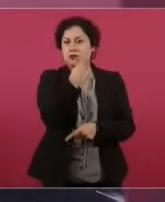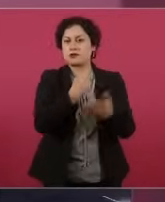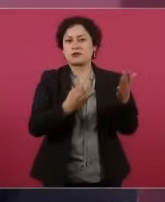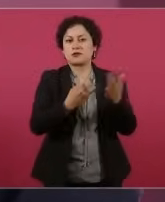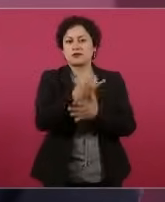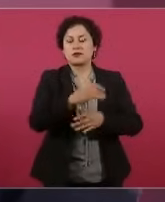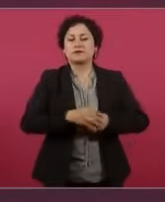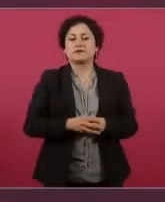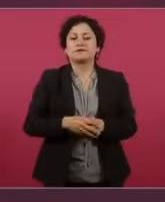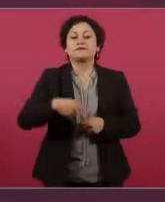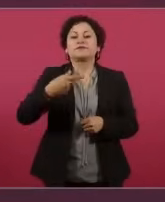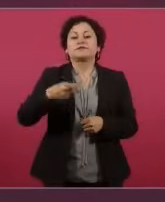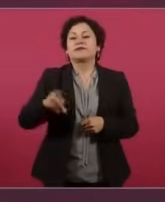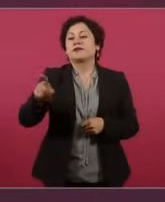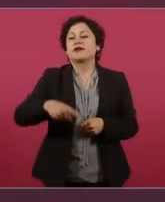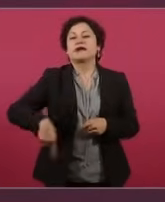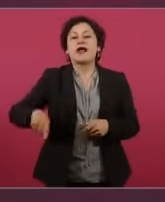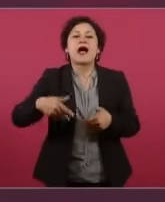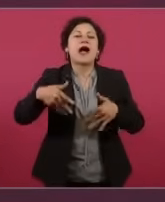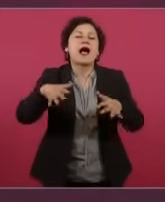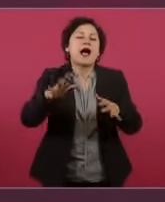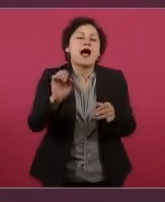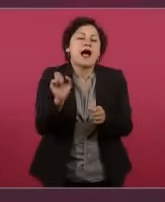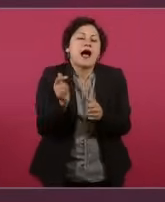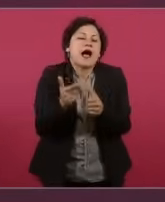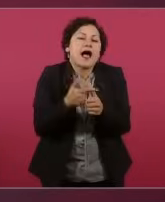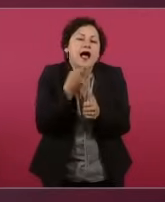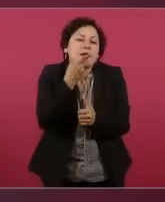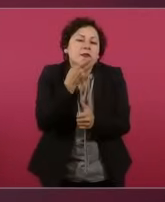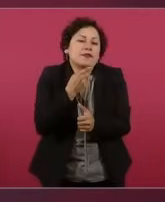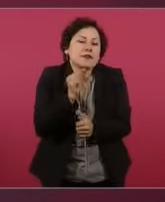porque todavía hasta los más cercanos, ¿no? ¿Cómo?